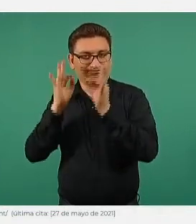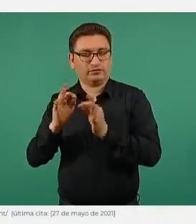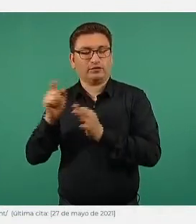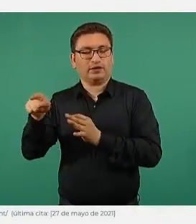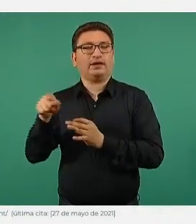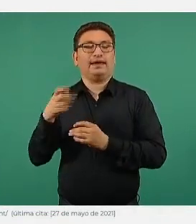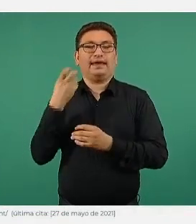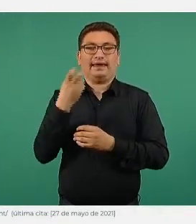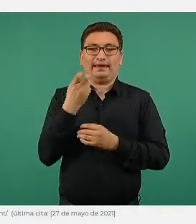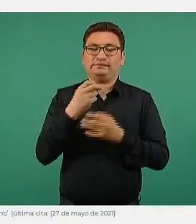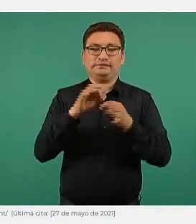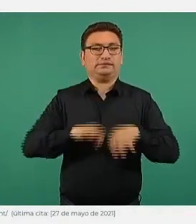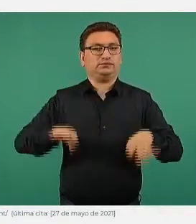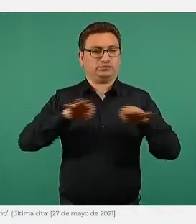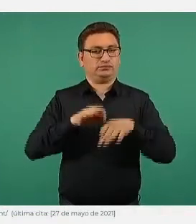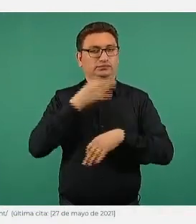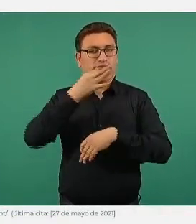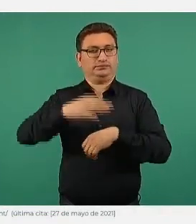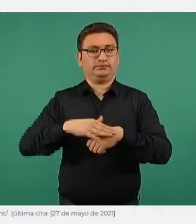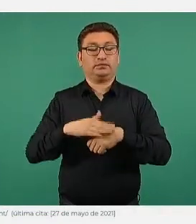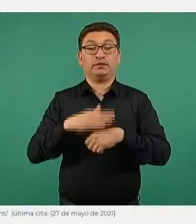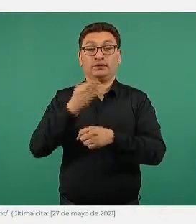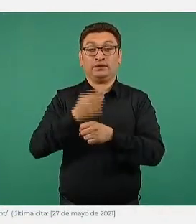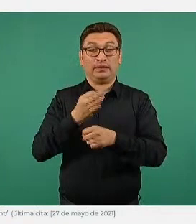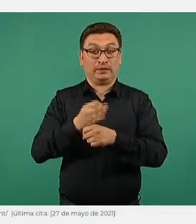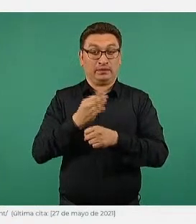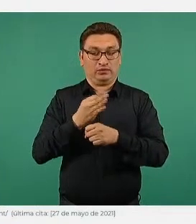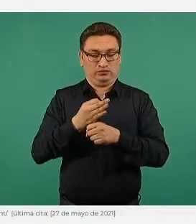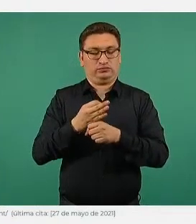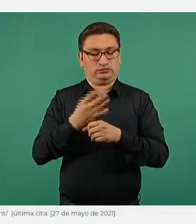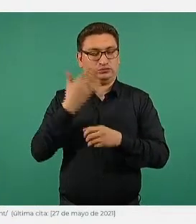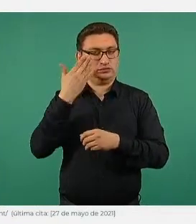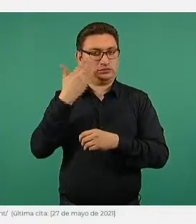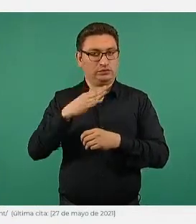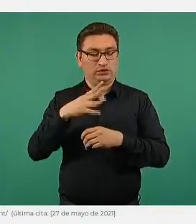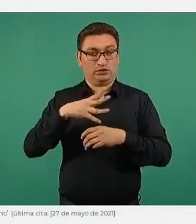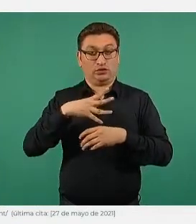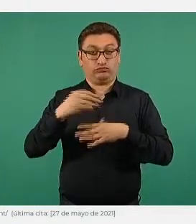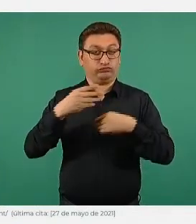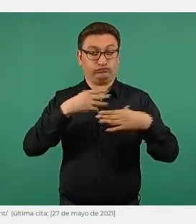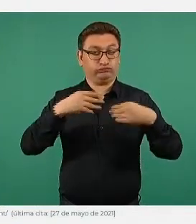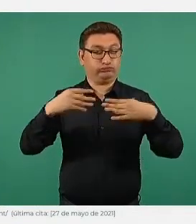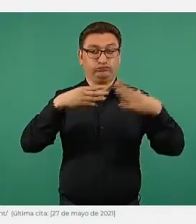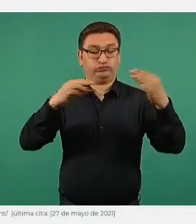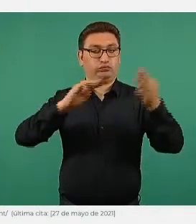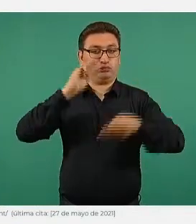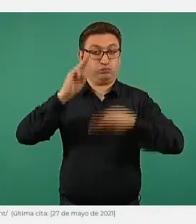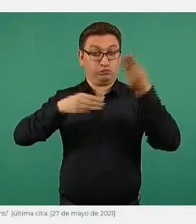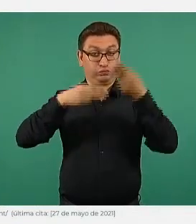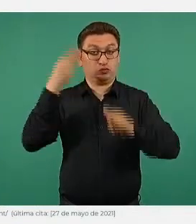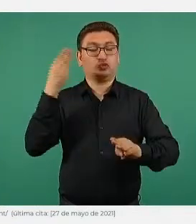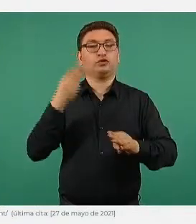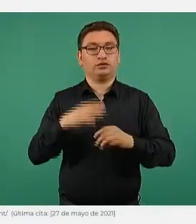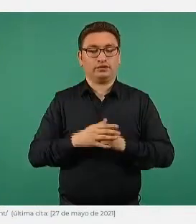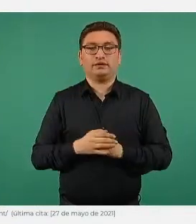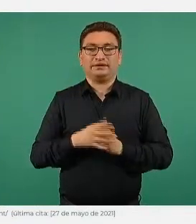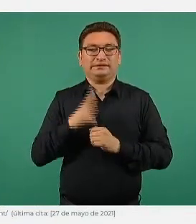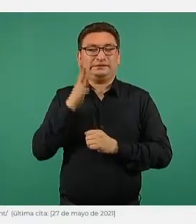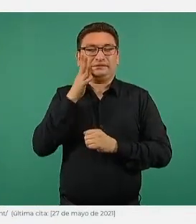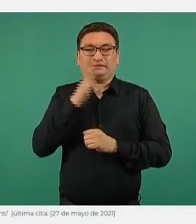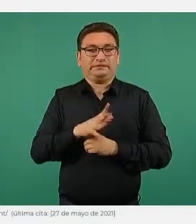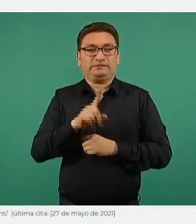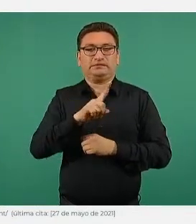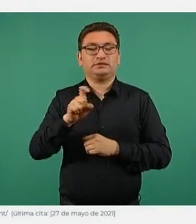importante comentar que en este momento, para la pandemia a nivel mundial, casi alcanzamos